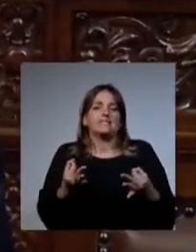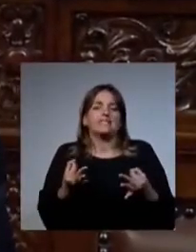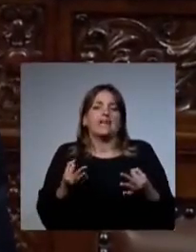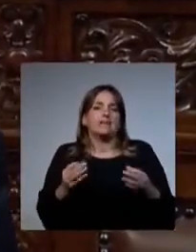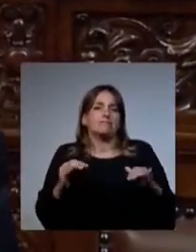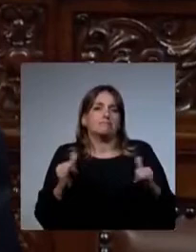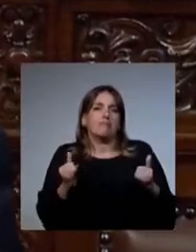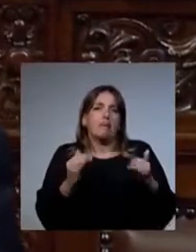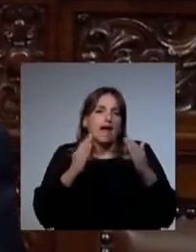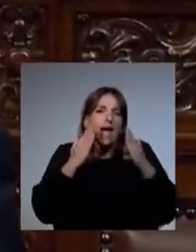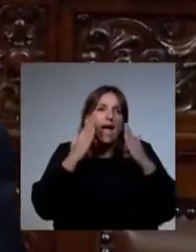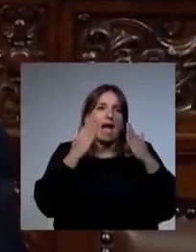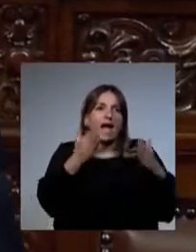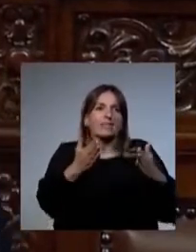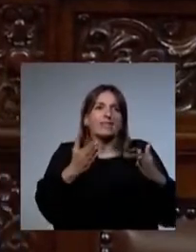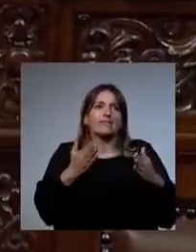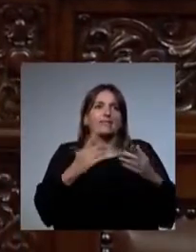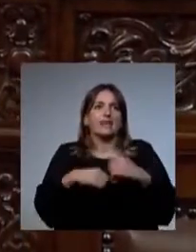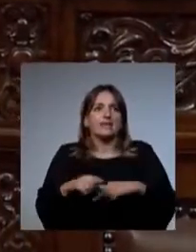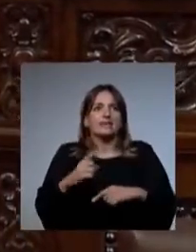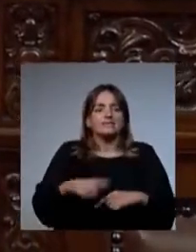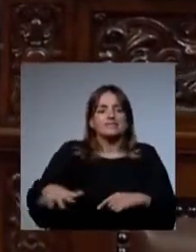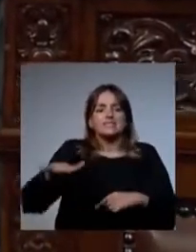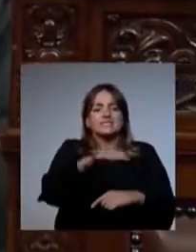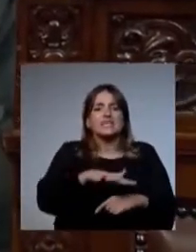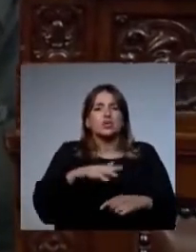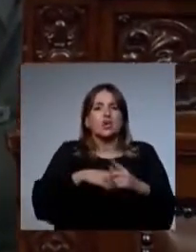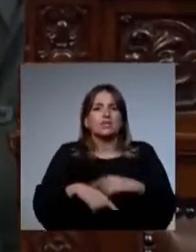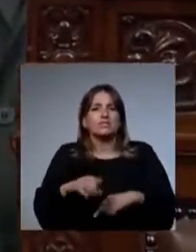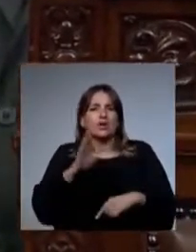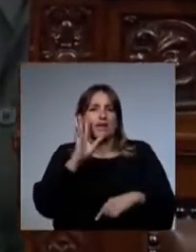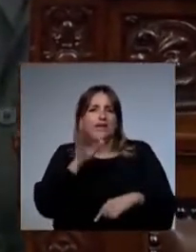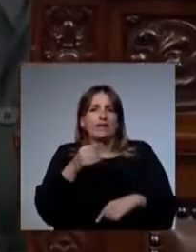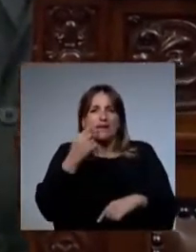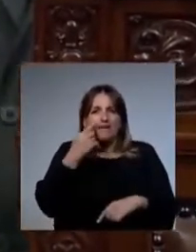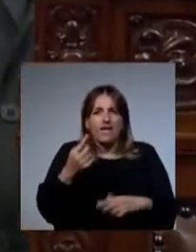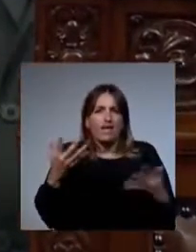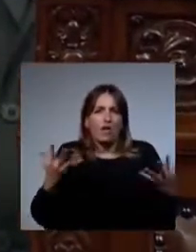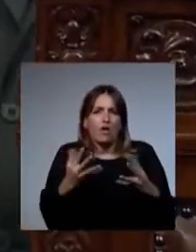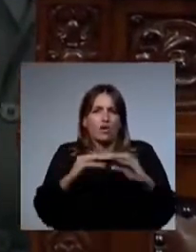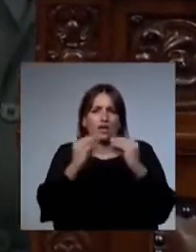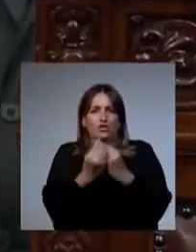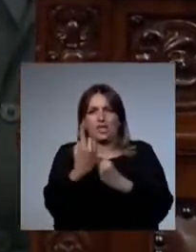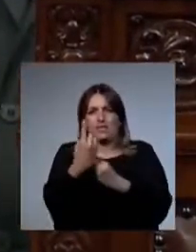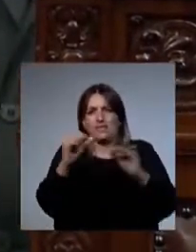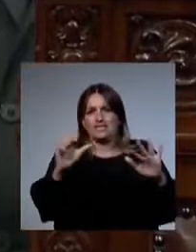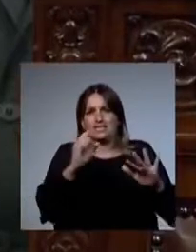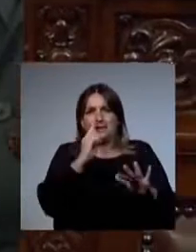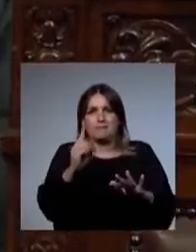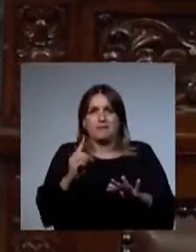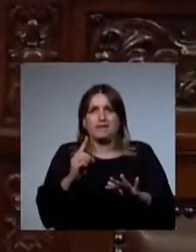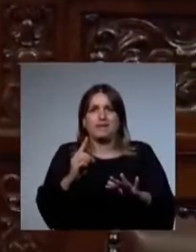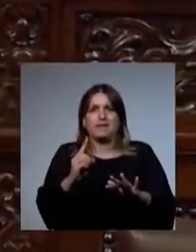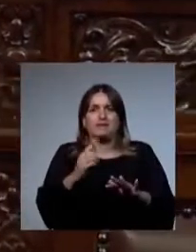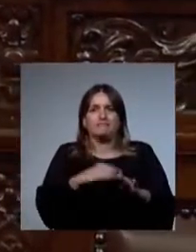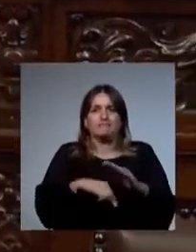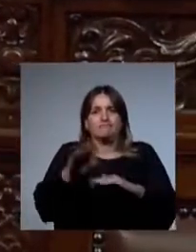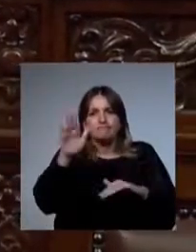atender esa situación, recibiendo al día de hoy más de 16.000 llamados.